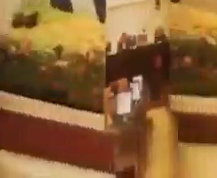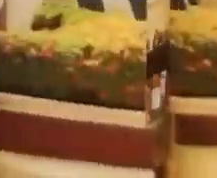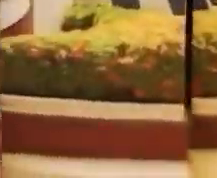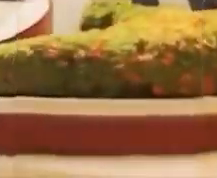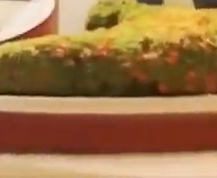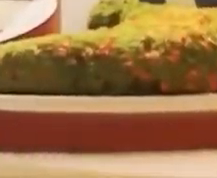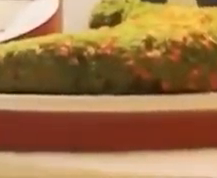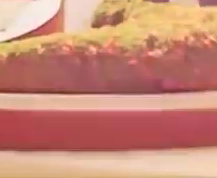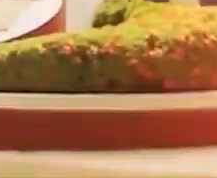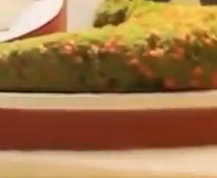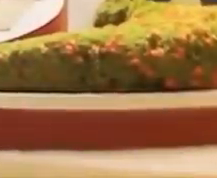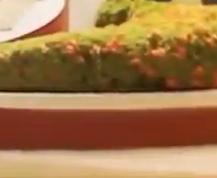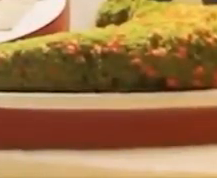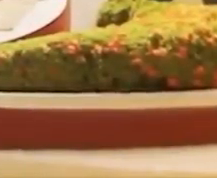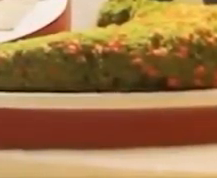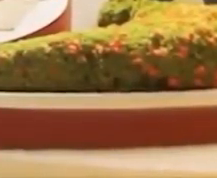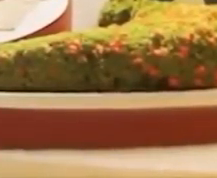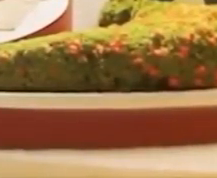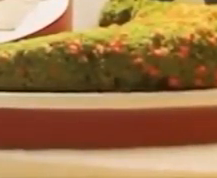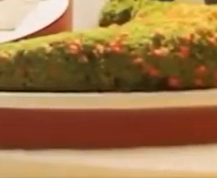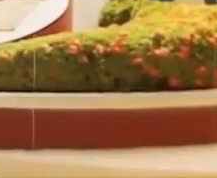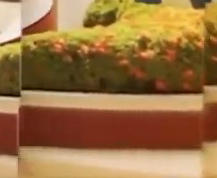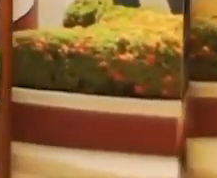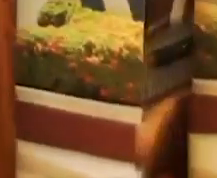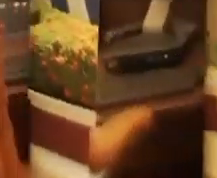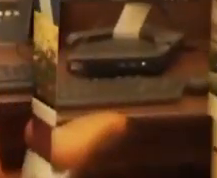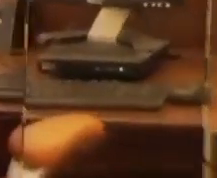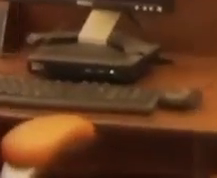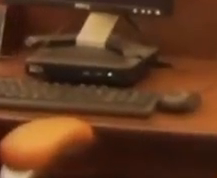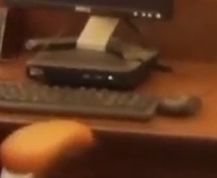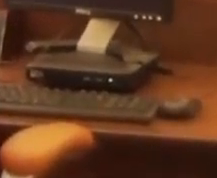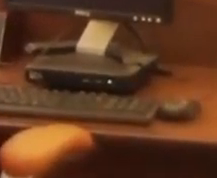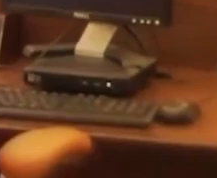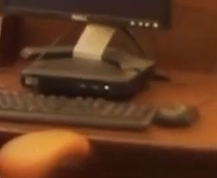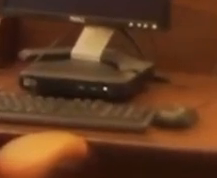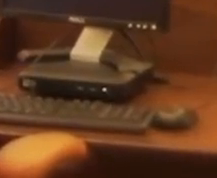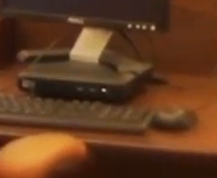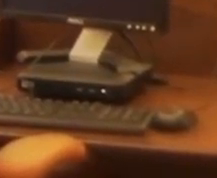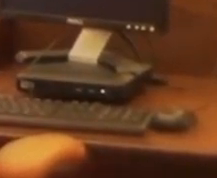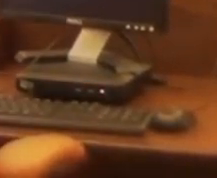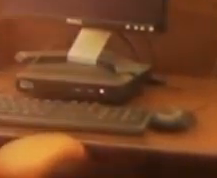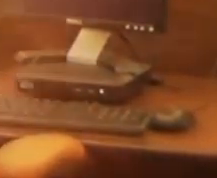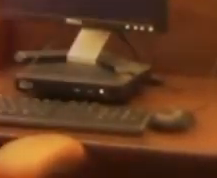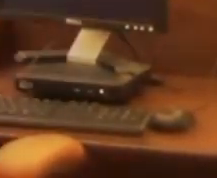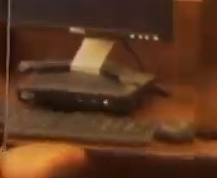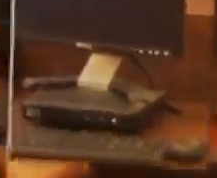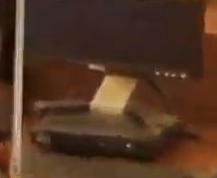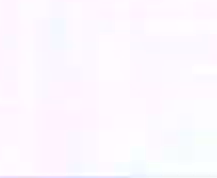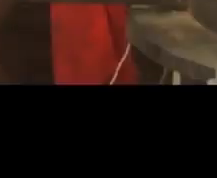estuvieron participando en la Feria Internacional de Turismo de Nicaragua. Ya regresamos.